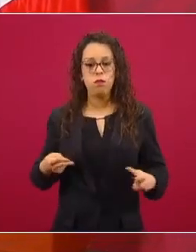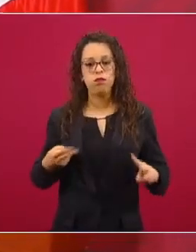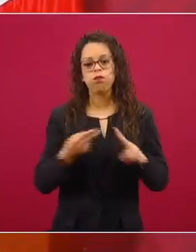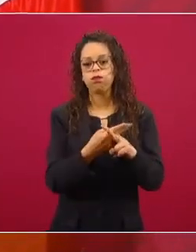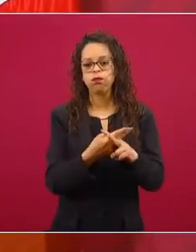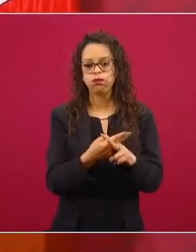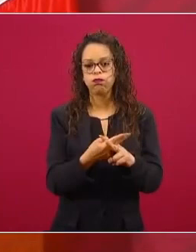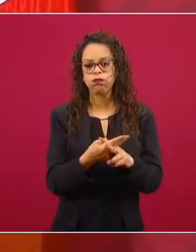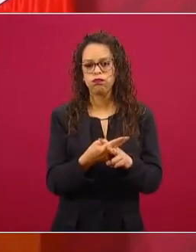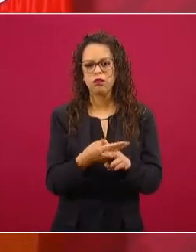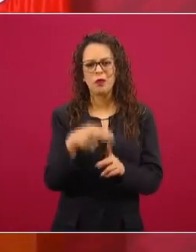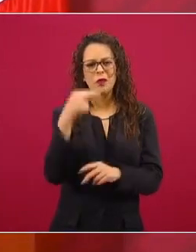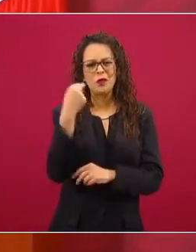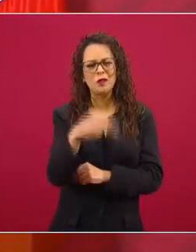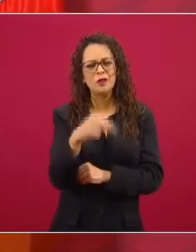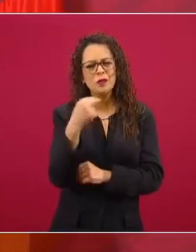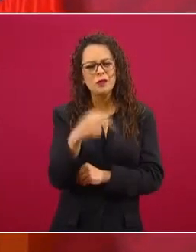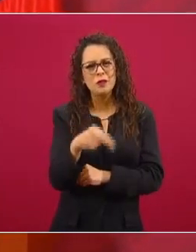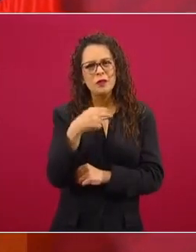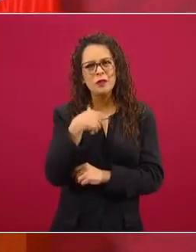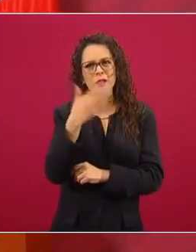no sé cómo su nombre,